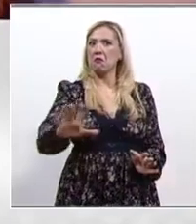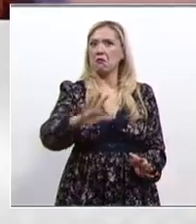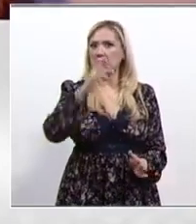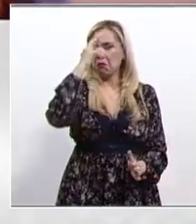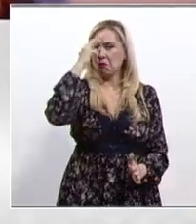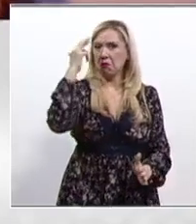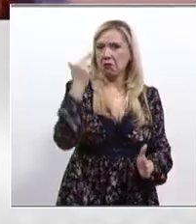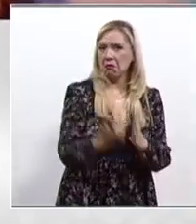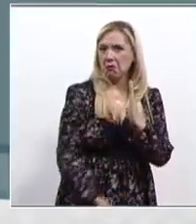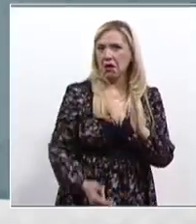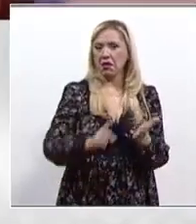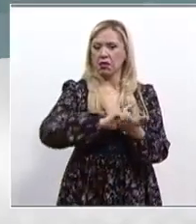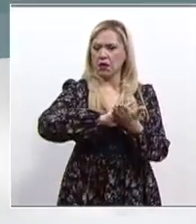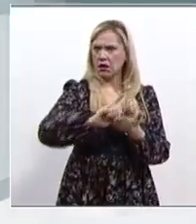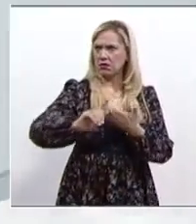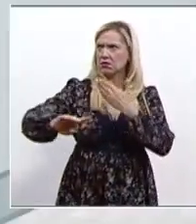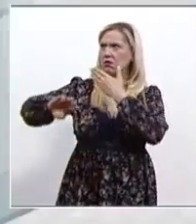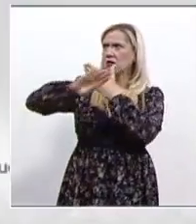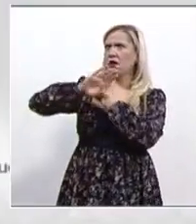poder.